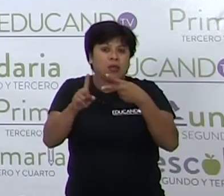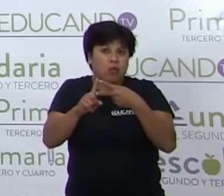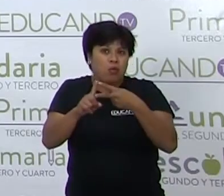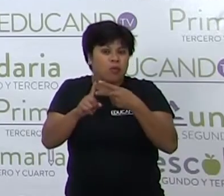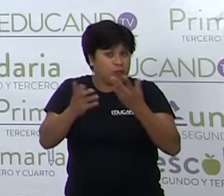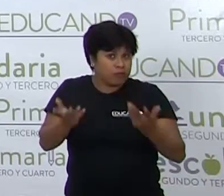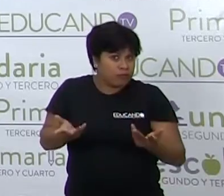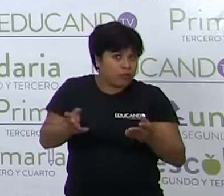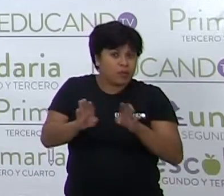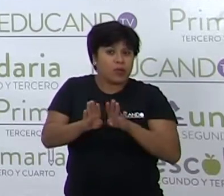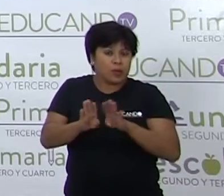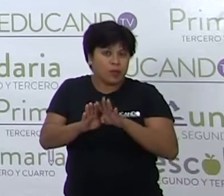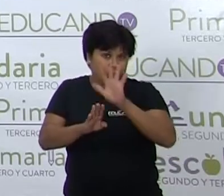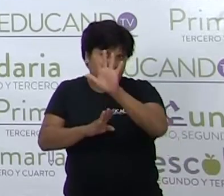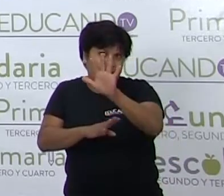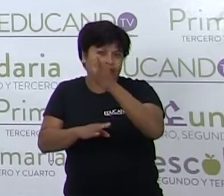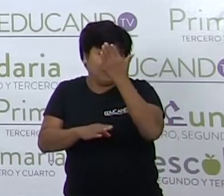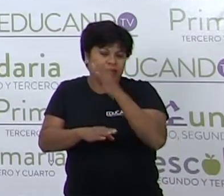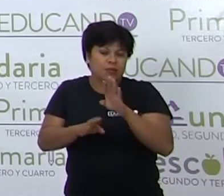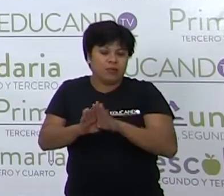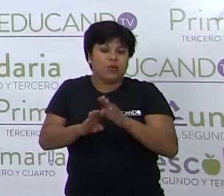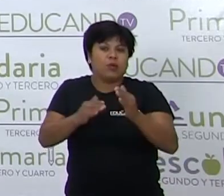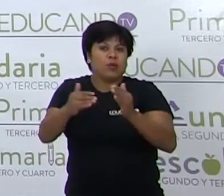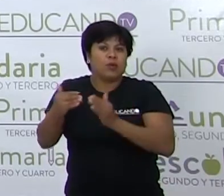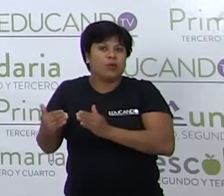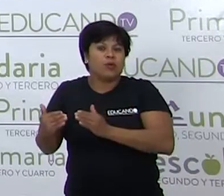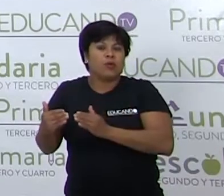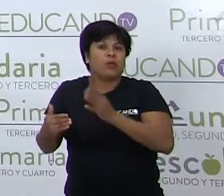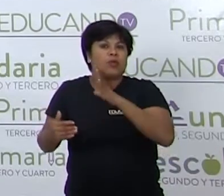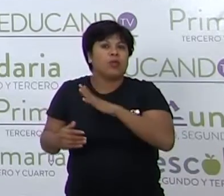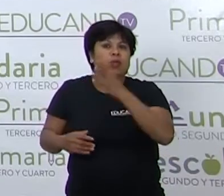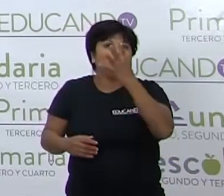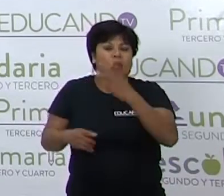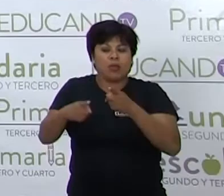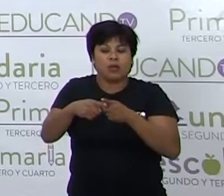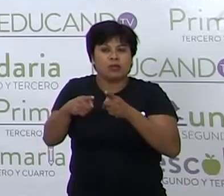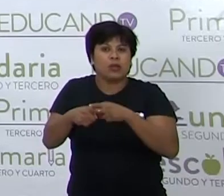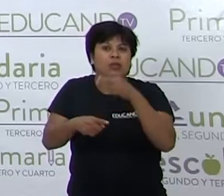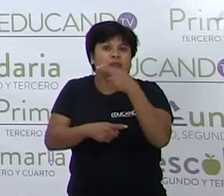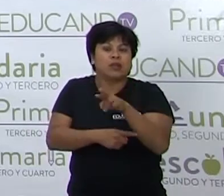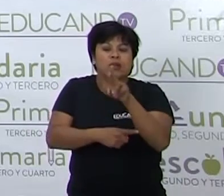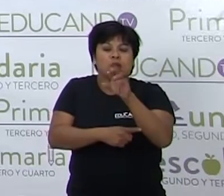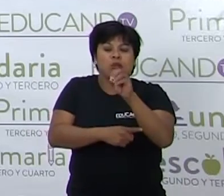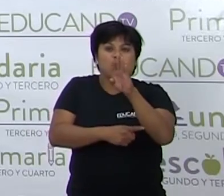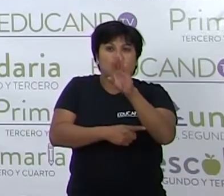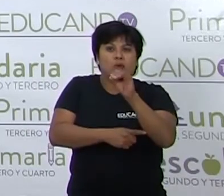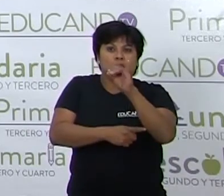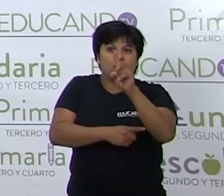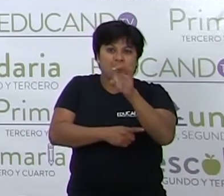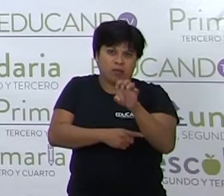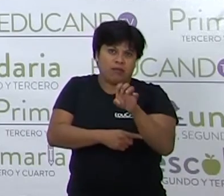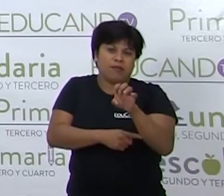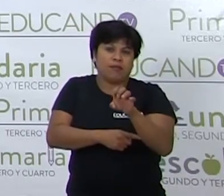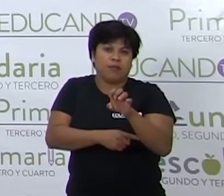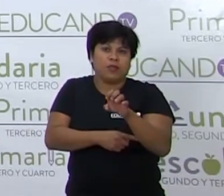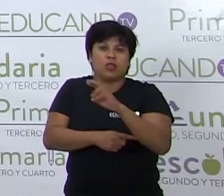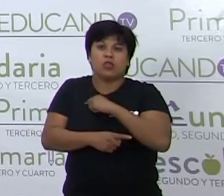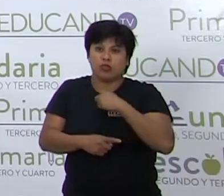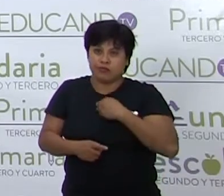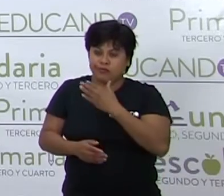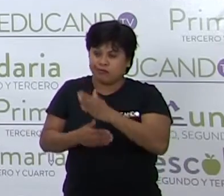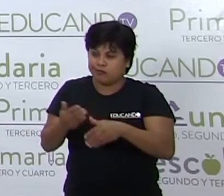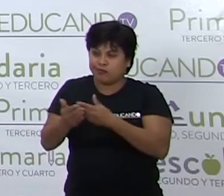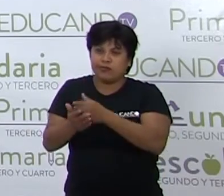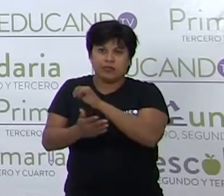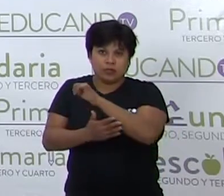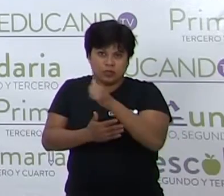calculamos el área de este de esa figura geométrica que tiene cuatro lados y que se llama rombo voy a presentar otra figura